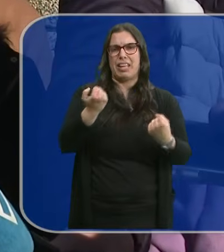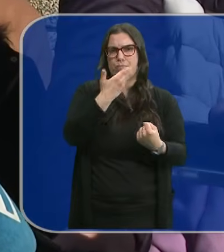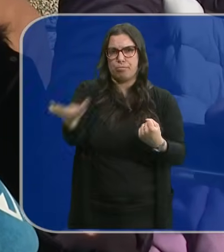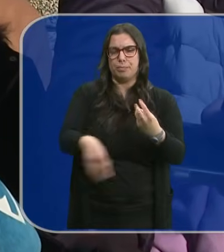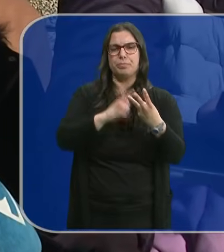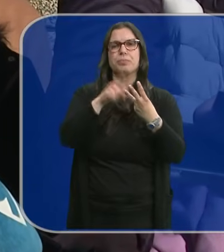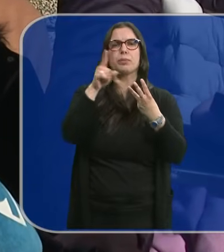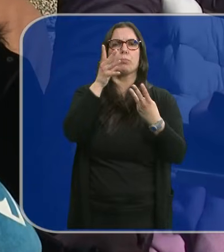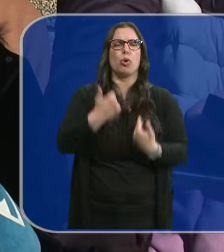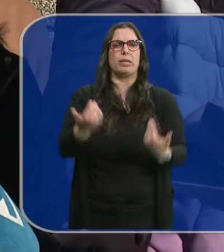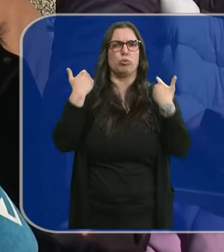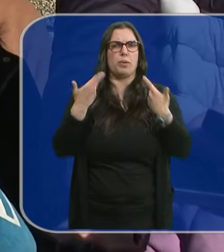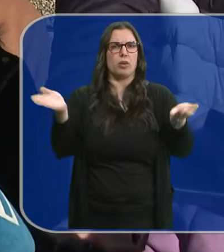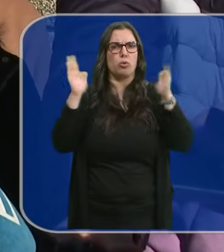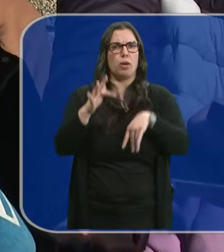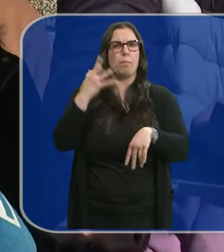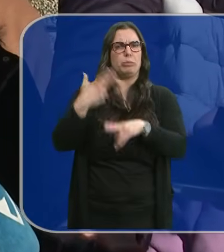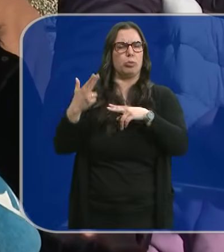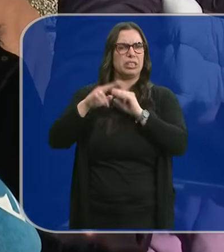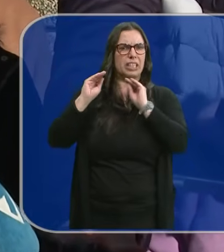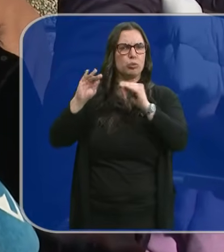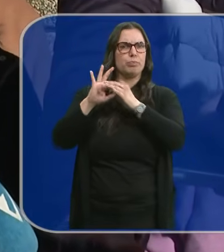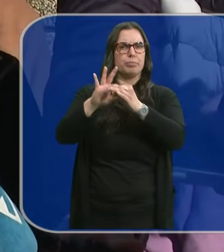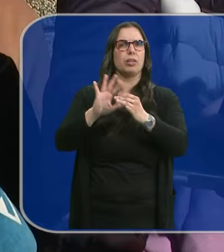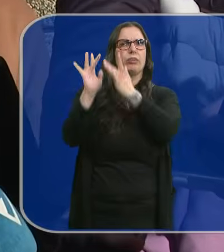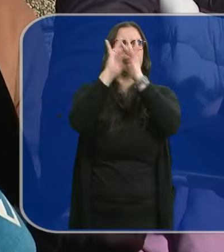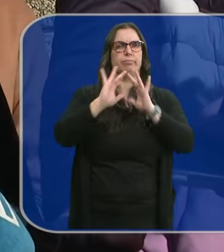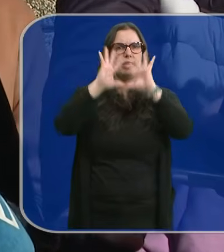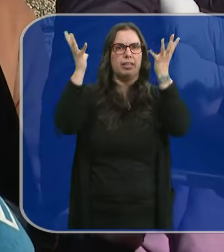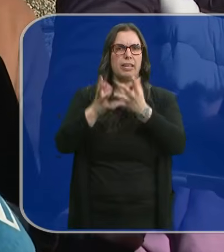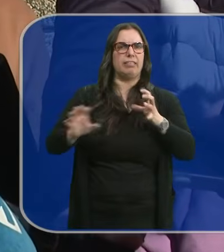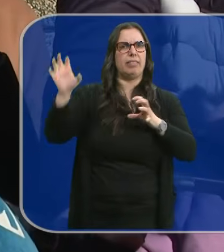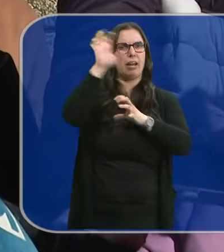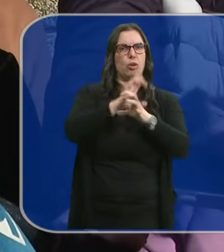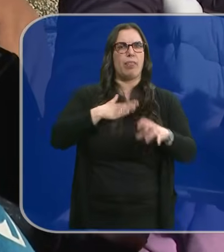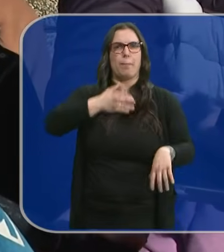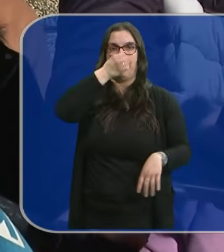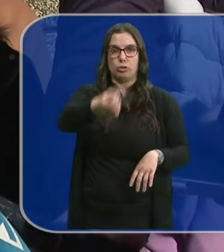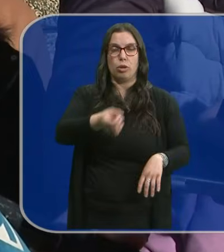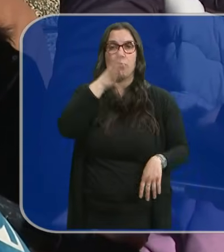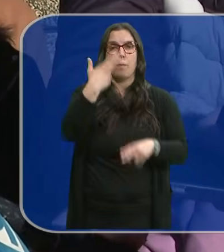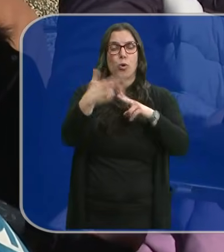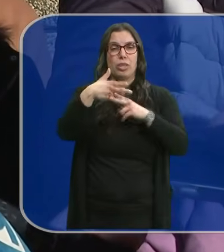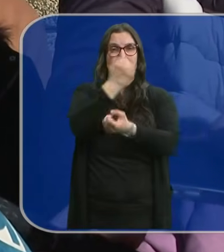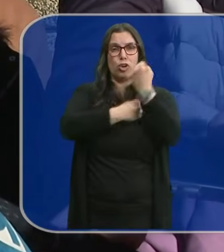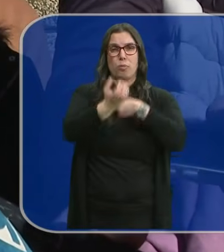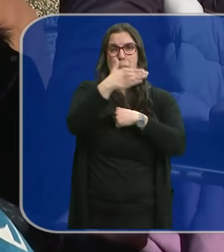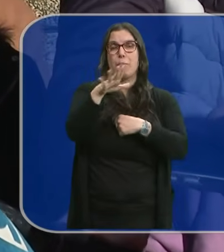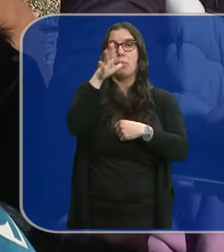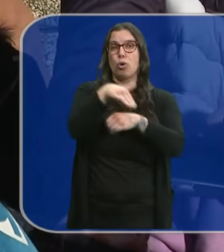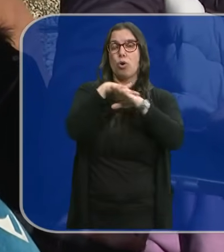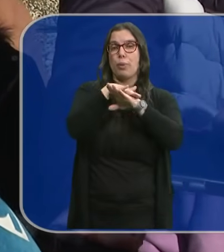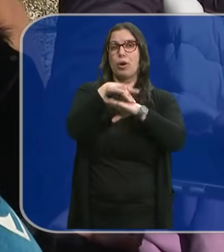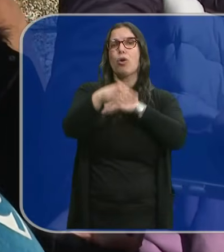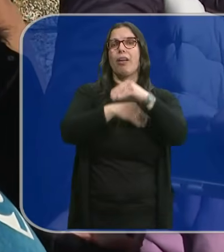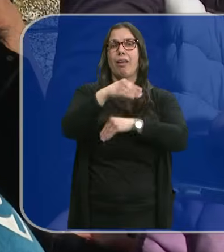y por la irresponsable y temeraria política internacional del Partido Socialista. Por la nefasta política económica, porque tenemos un Gobierno